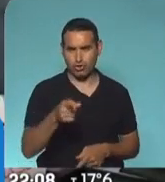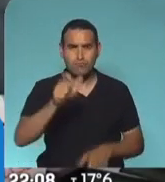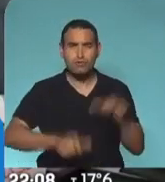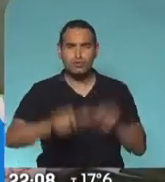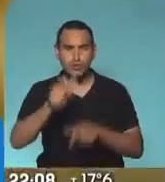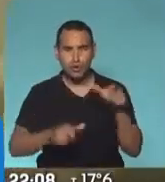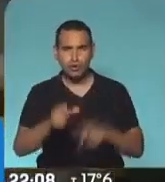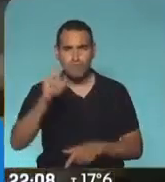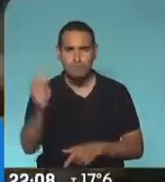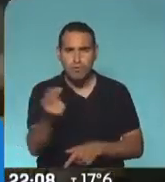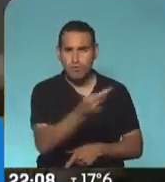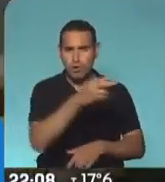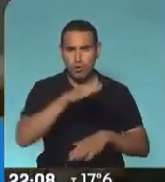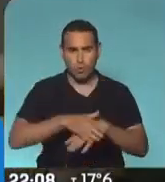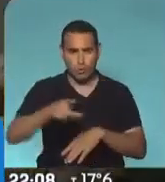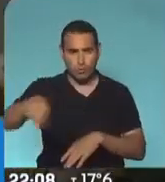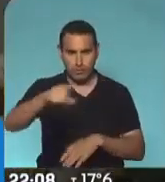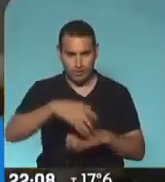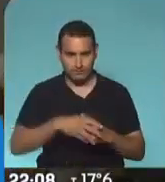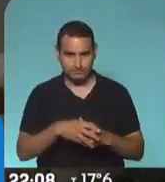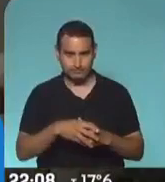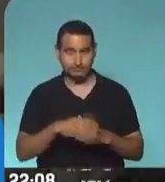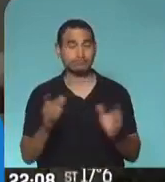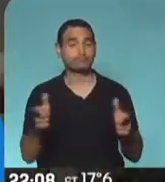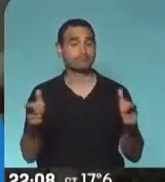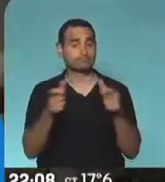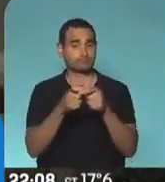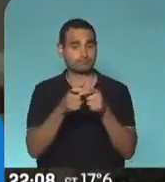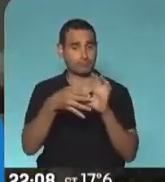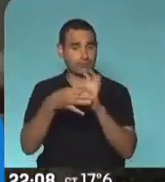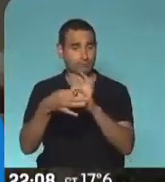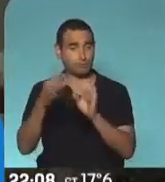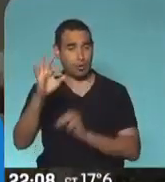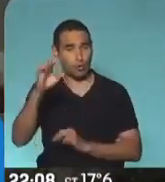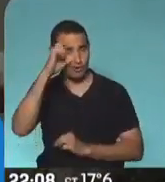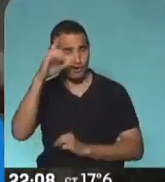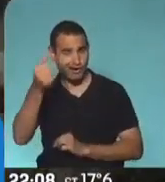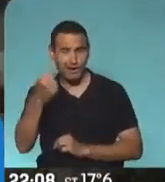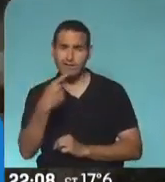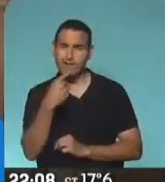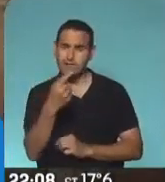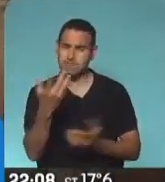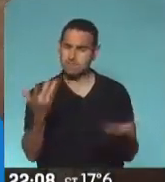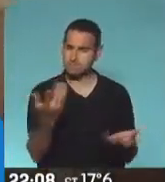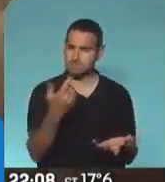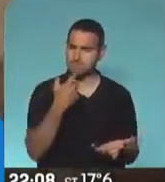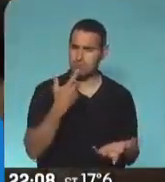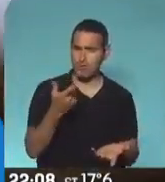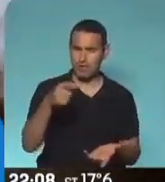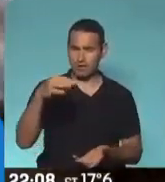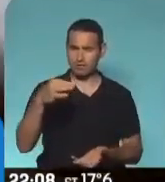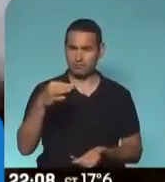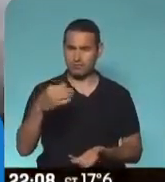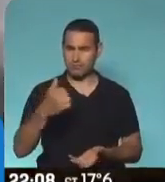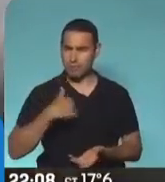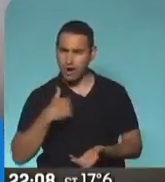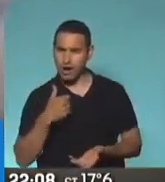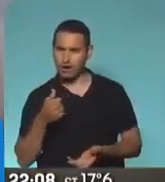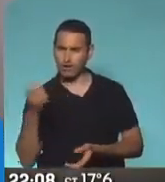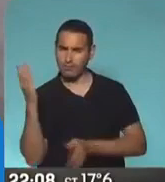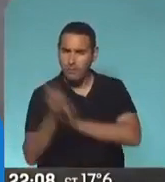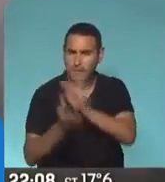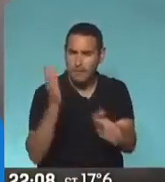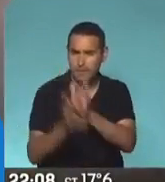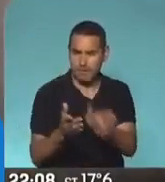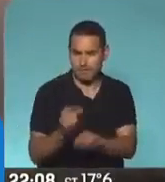están acribillando. El organismo dependiente de la OEA cuestionó además la participación de las Fuerzas Armadas en la represión a la protesta